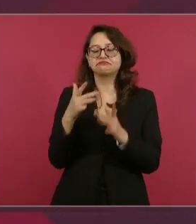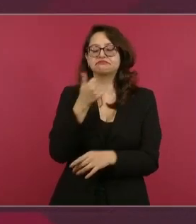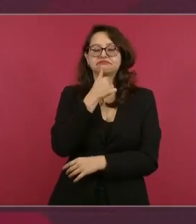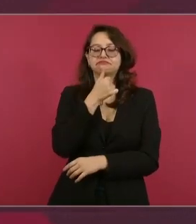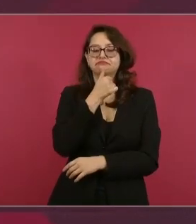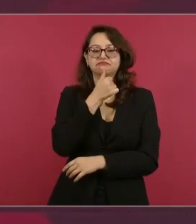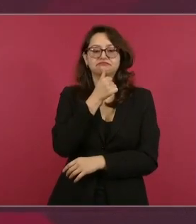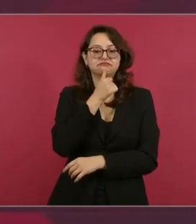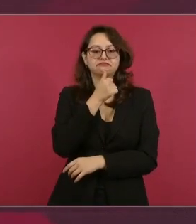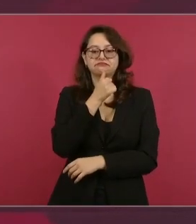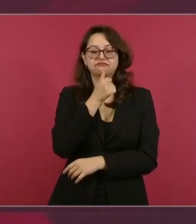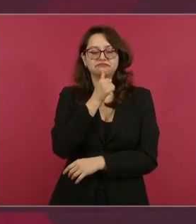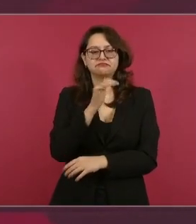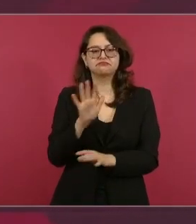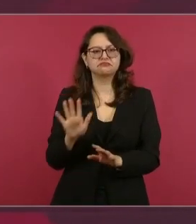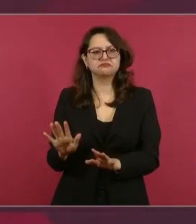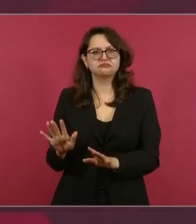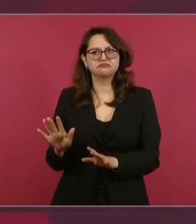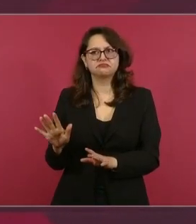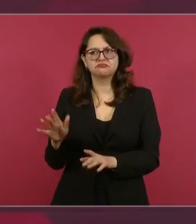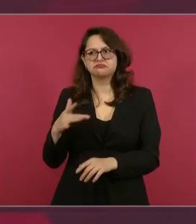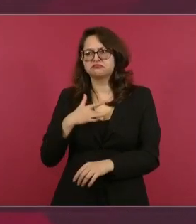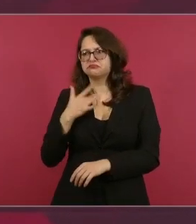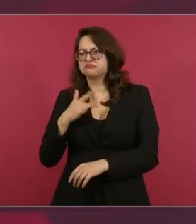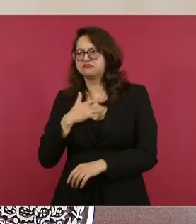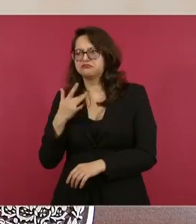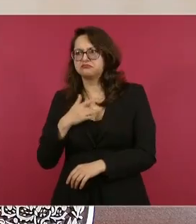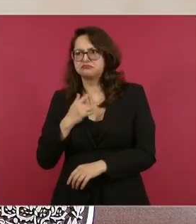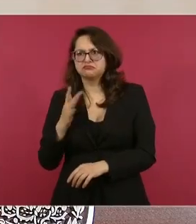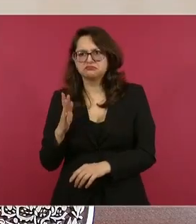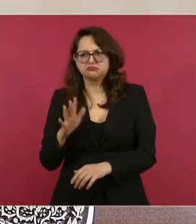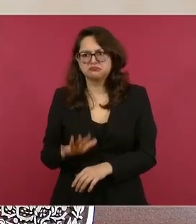comunicación, porque la verdad ya hay